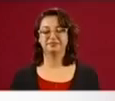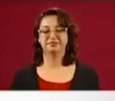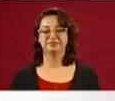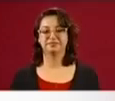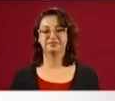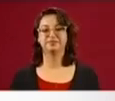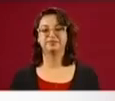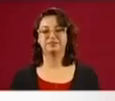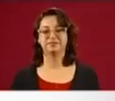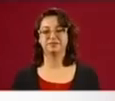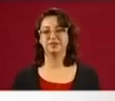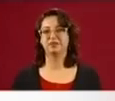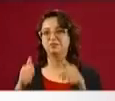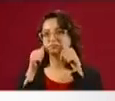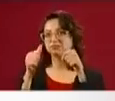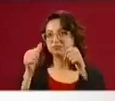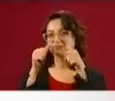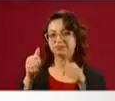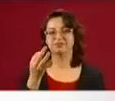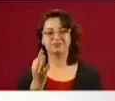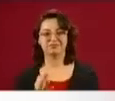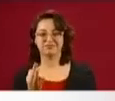a escuchar